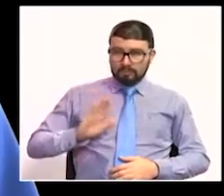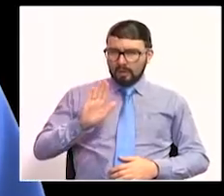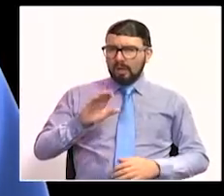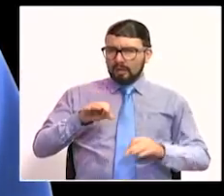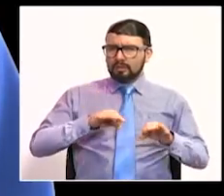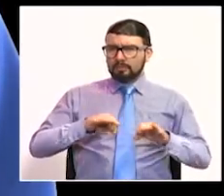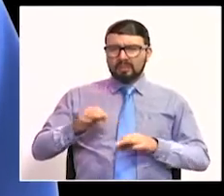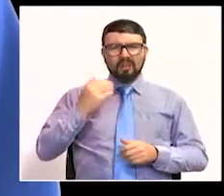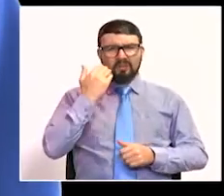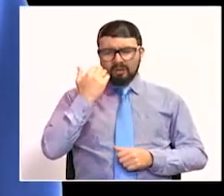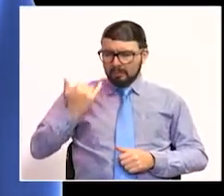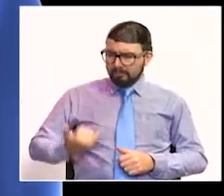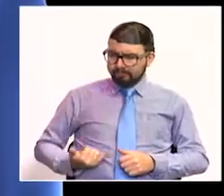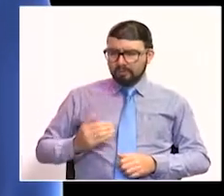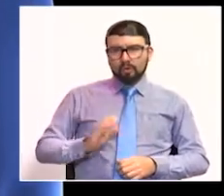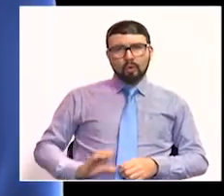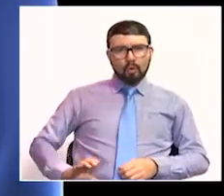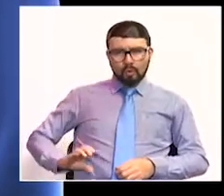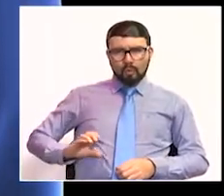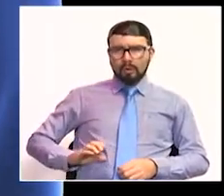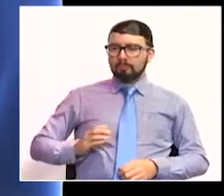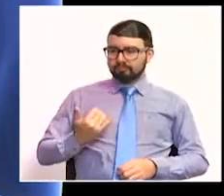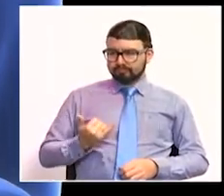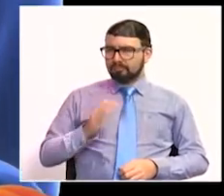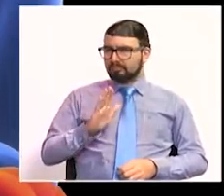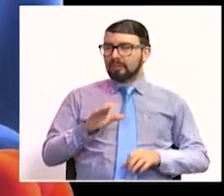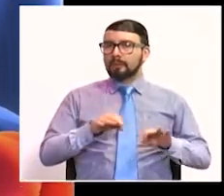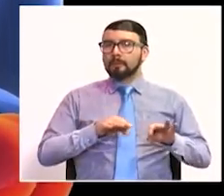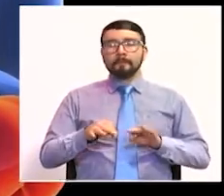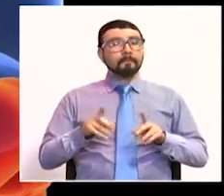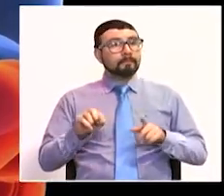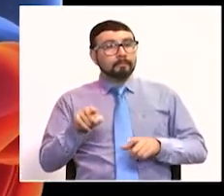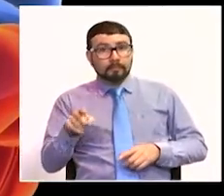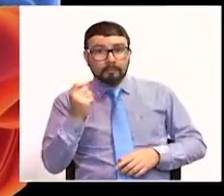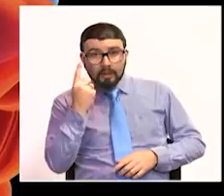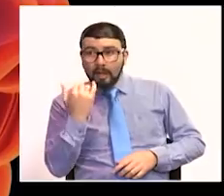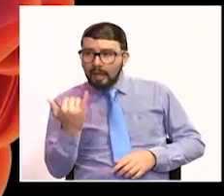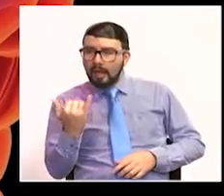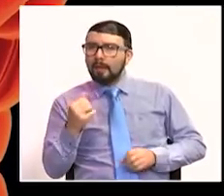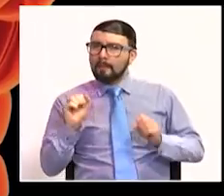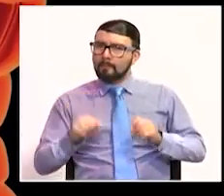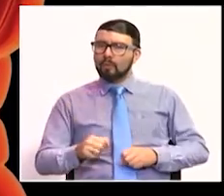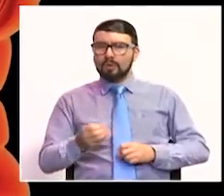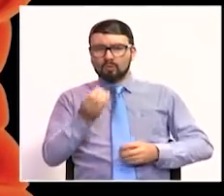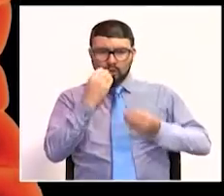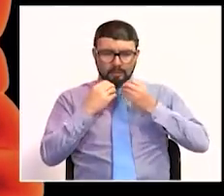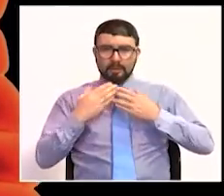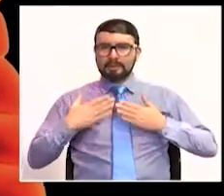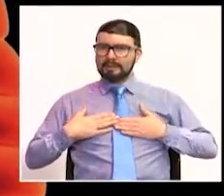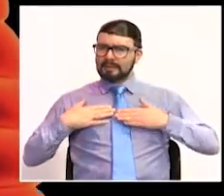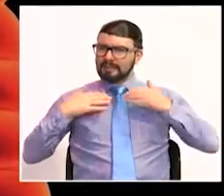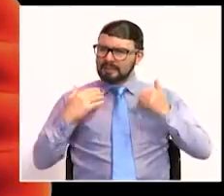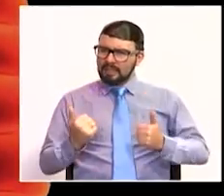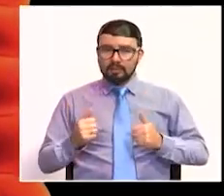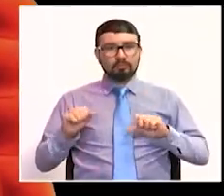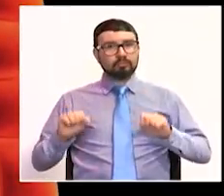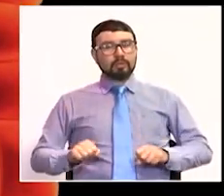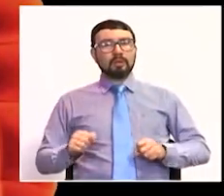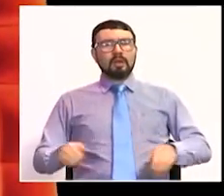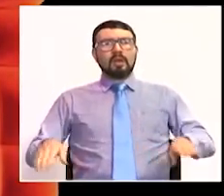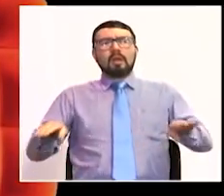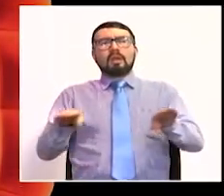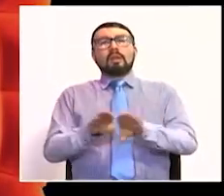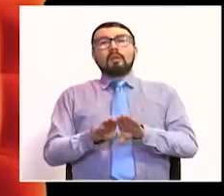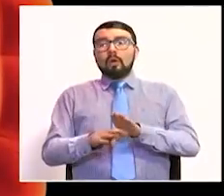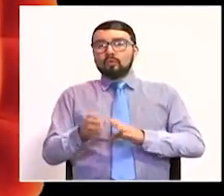instante, y realmente entender que sí podemos comer más saludable, que podemos encontrar un equilibrio en nuestros alimentos.